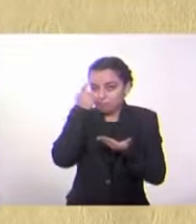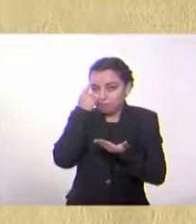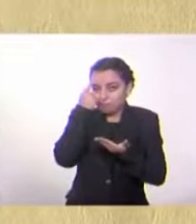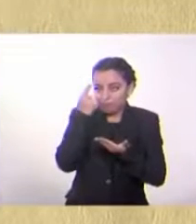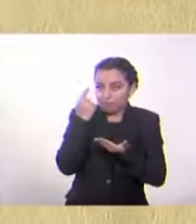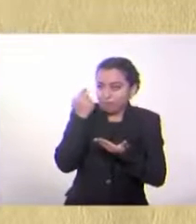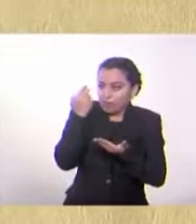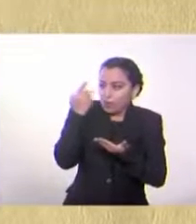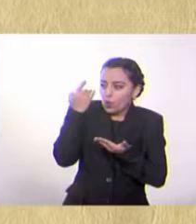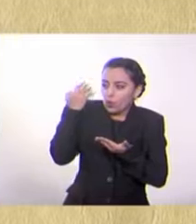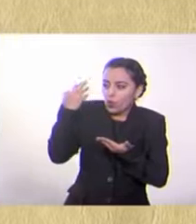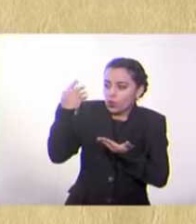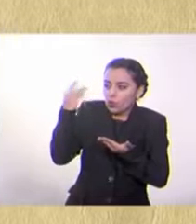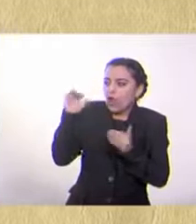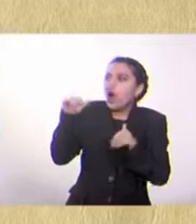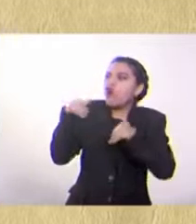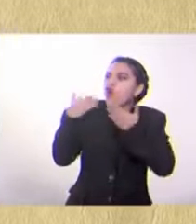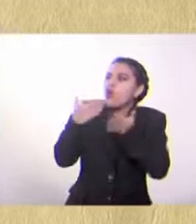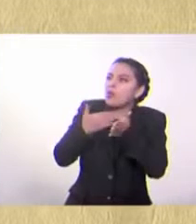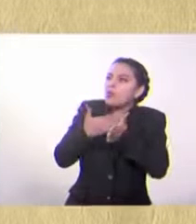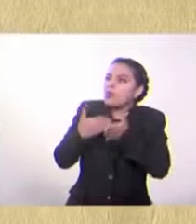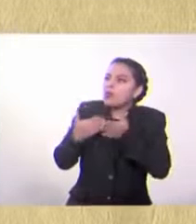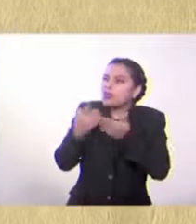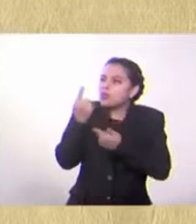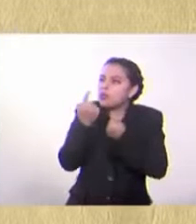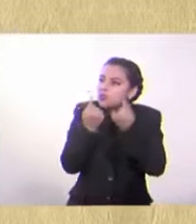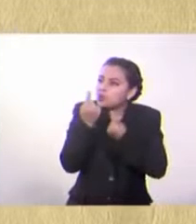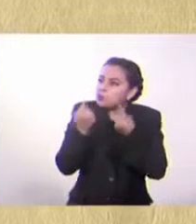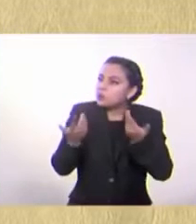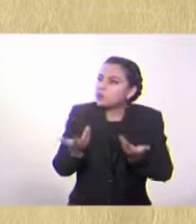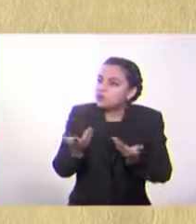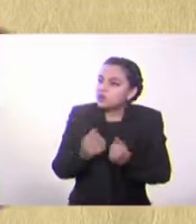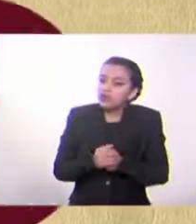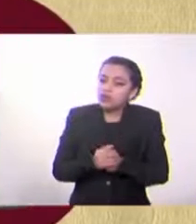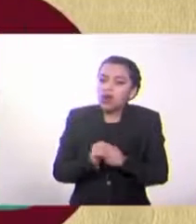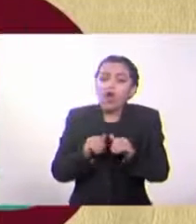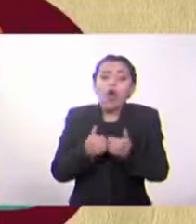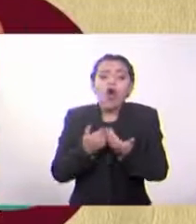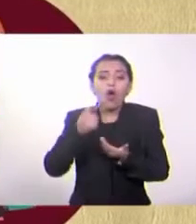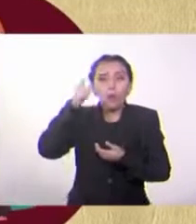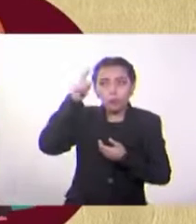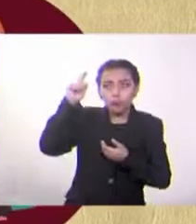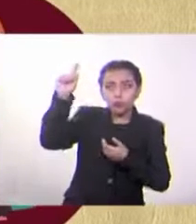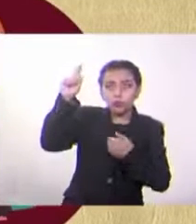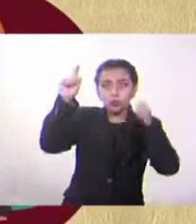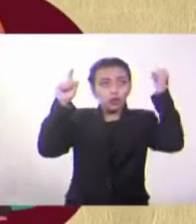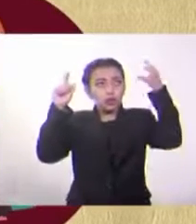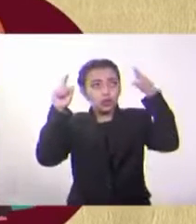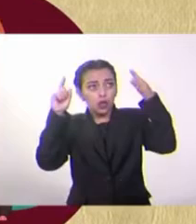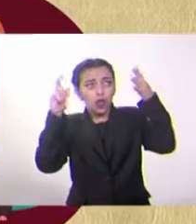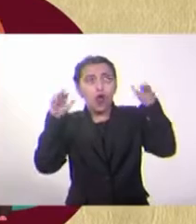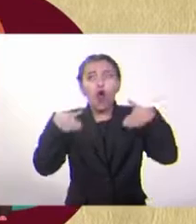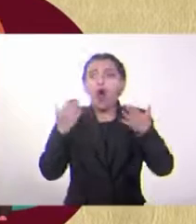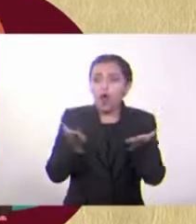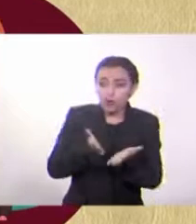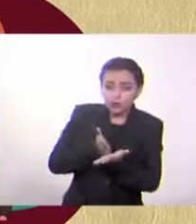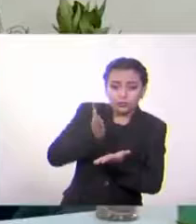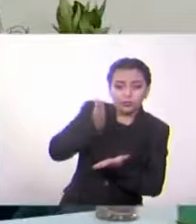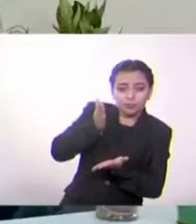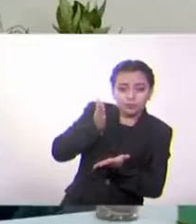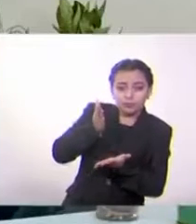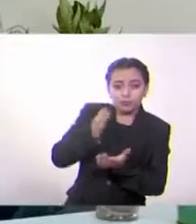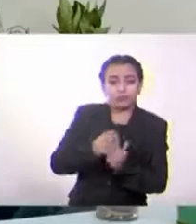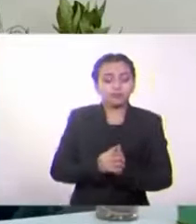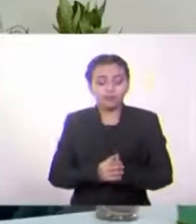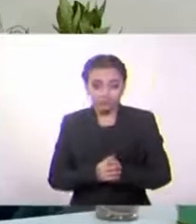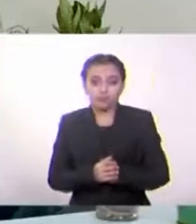humanidad. Y ahí es donde se explica cómo surge la luna, cómo surge el sol, cómo surgen los animales, entre otras